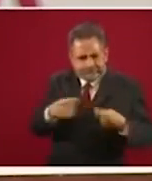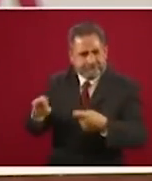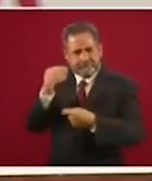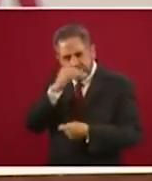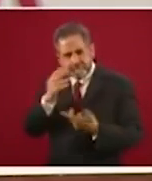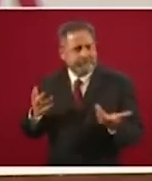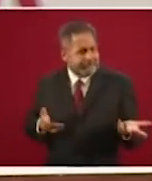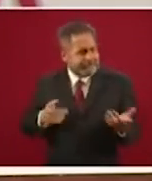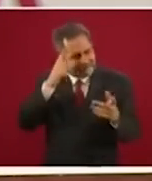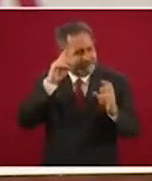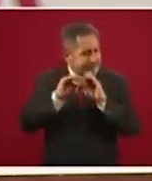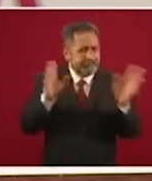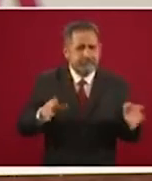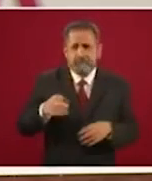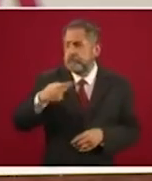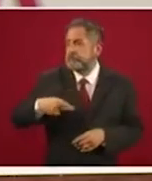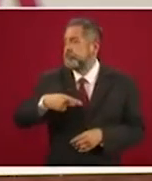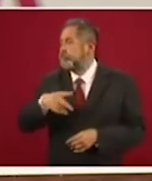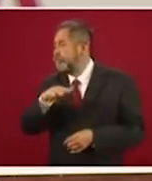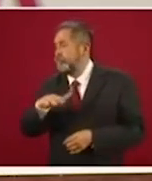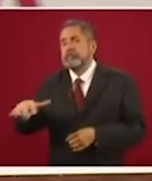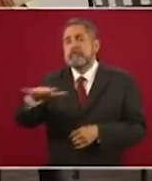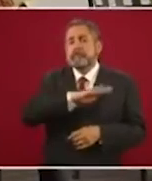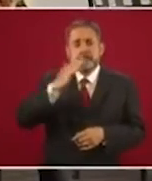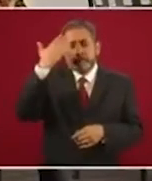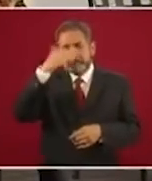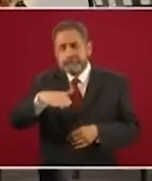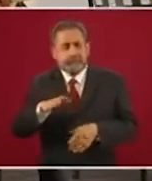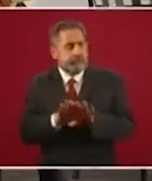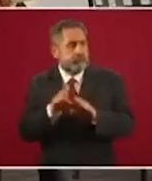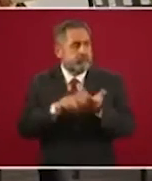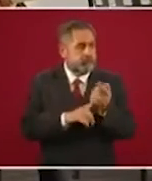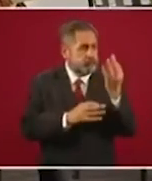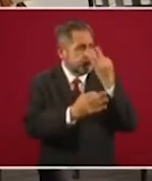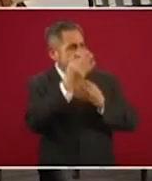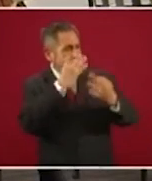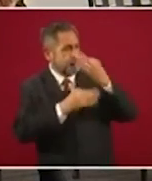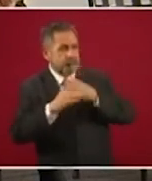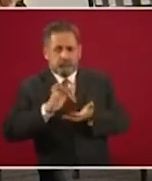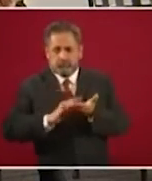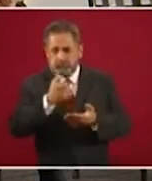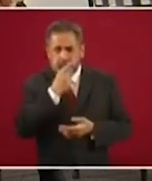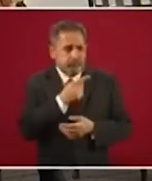la población es muy obvio que tener servicios de salud y medicamentos